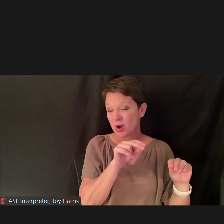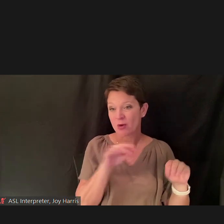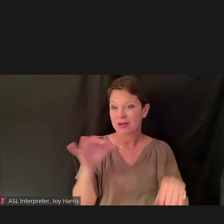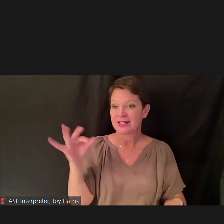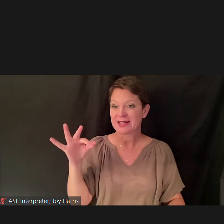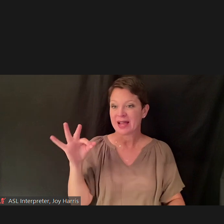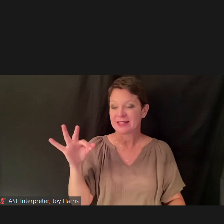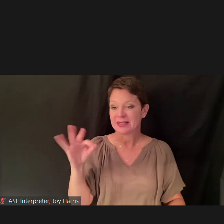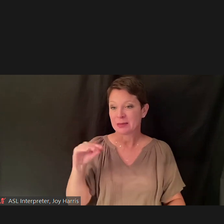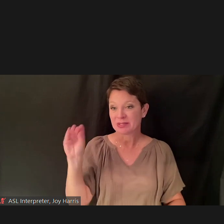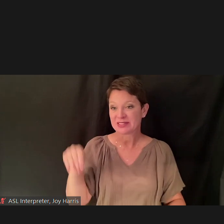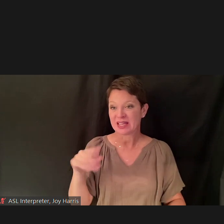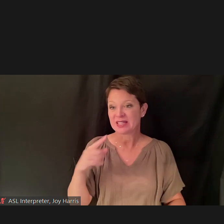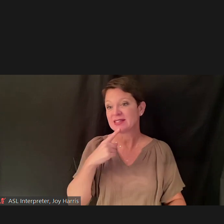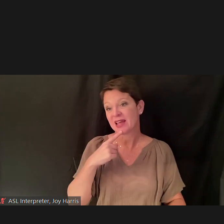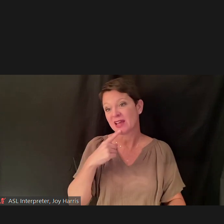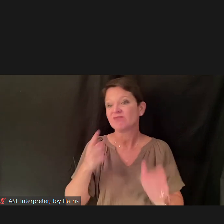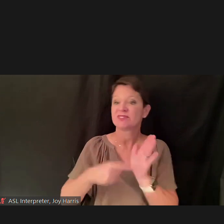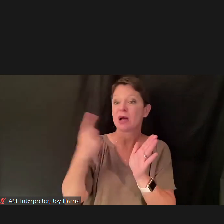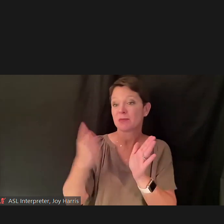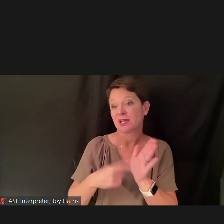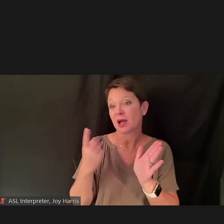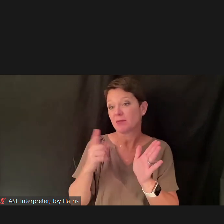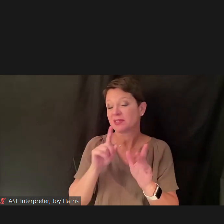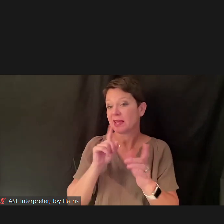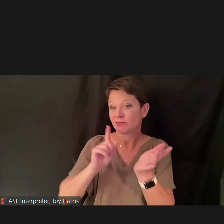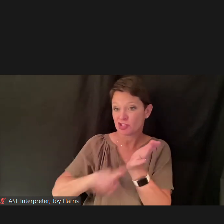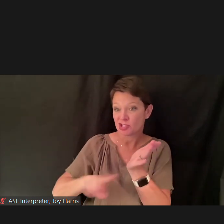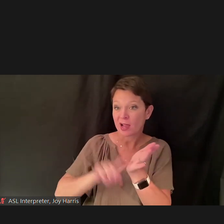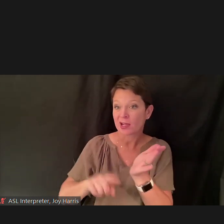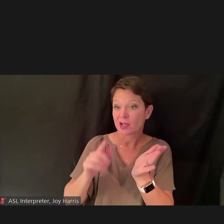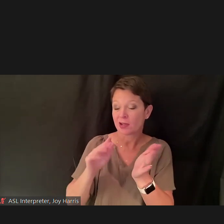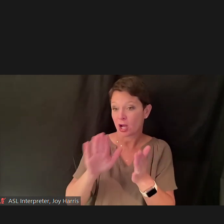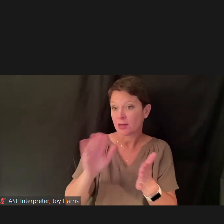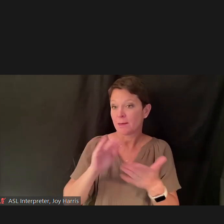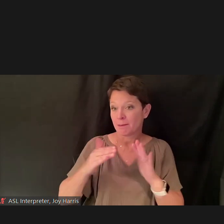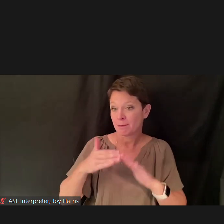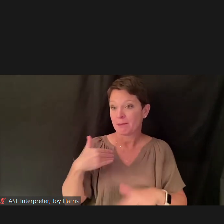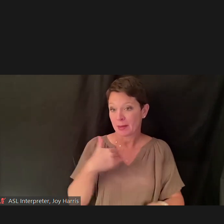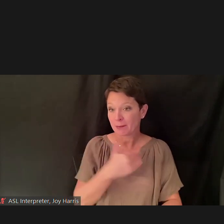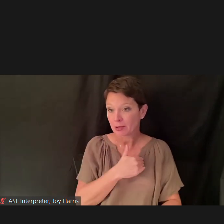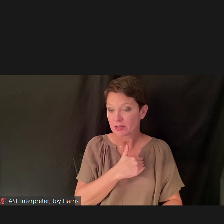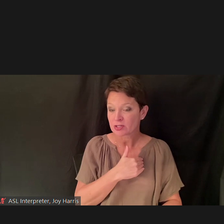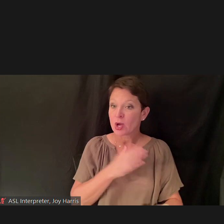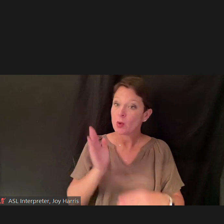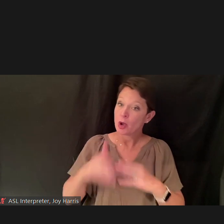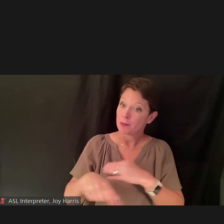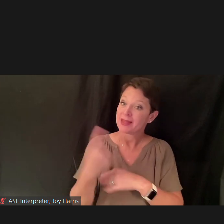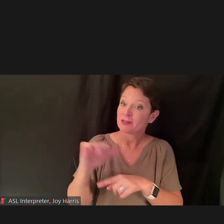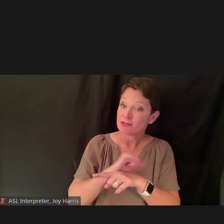25% no. Y 19% a veces.